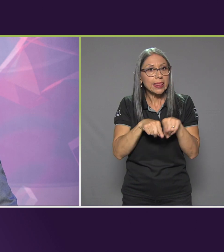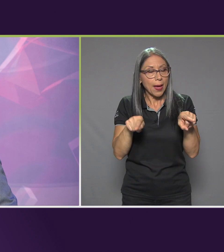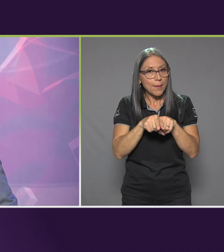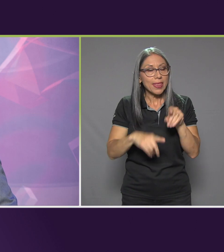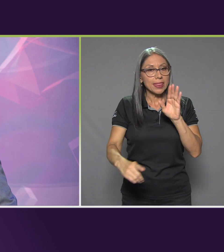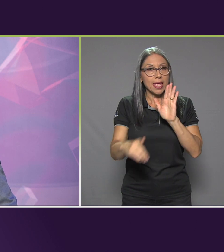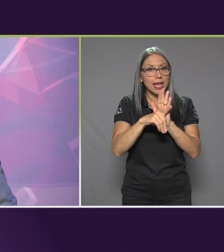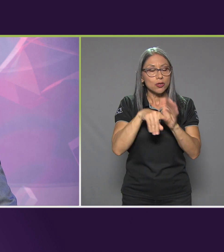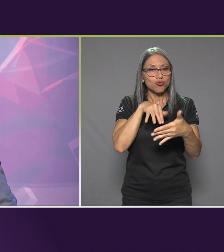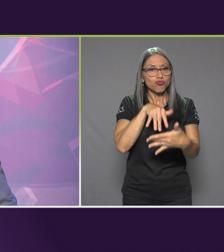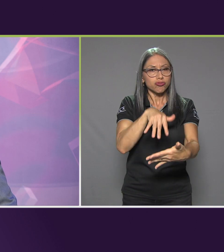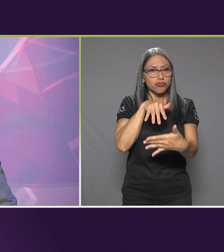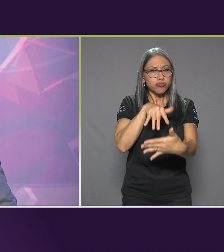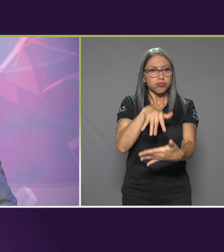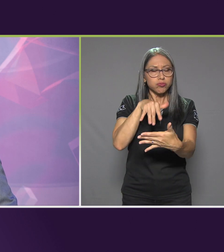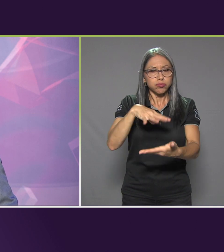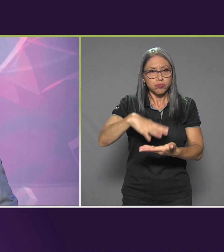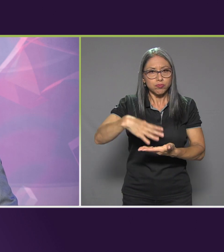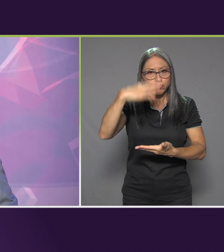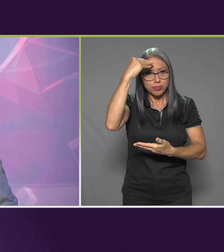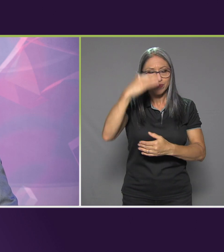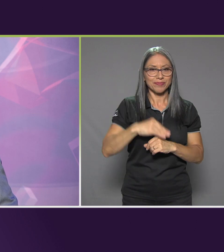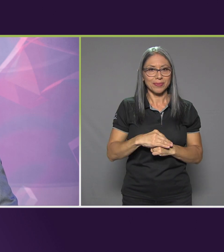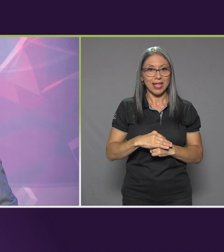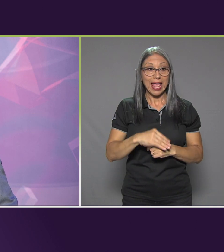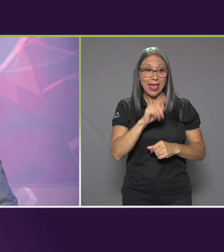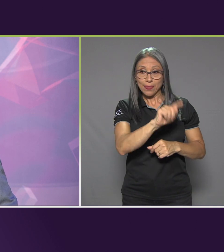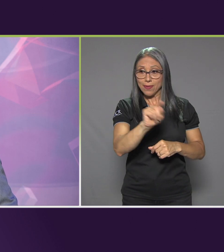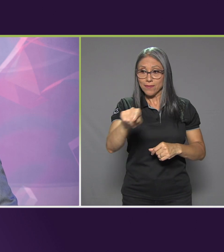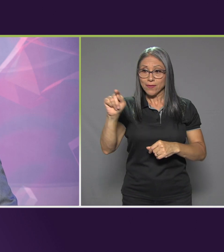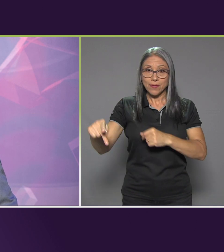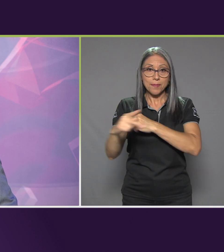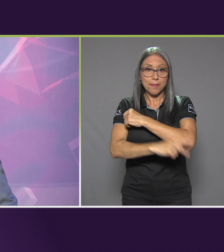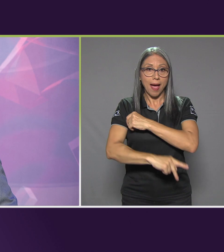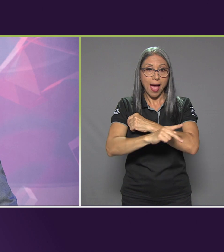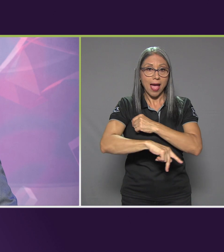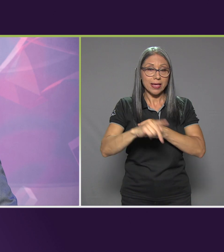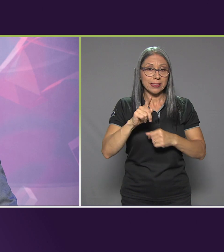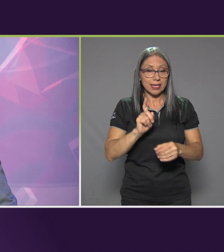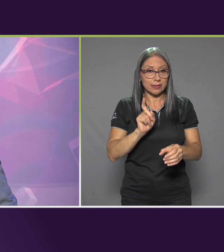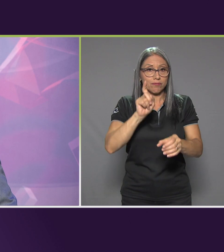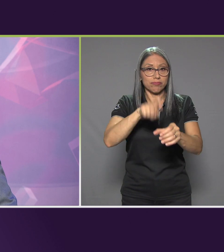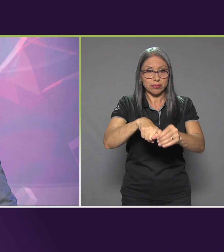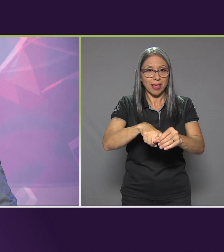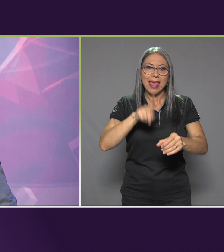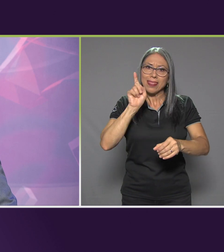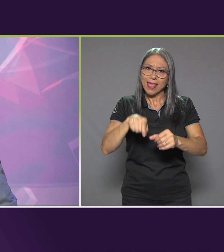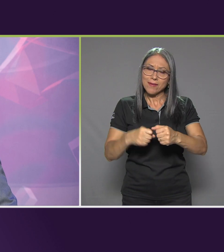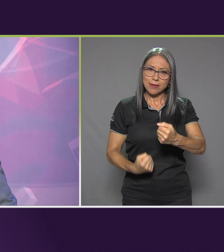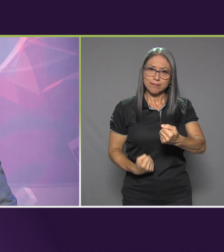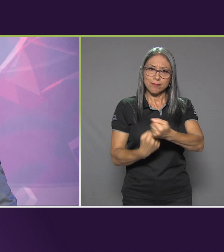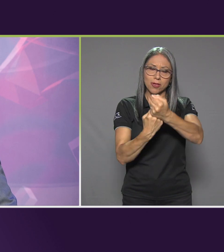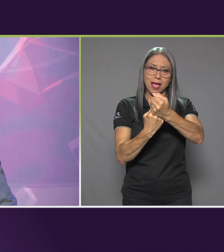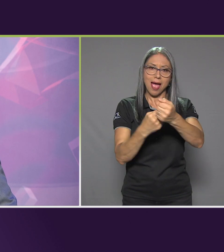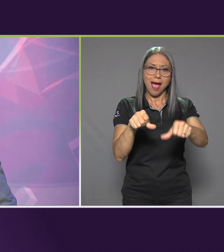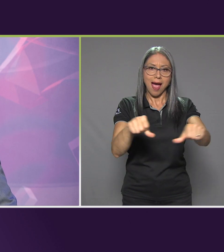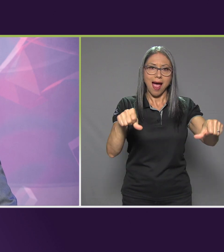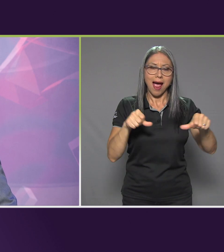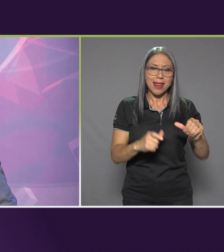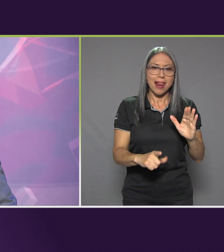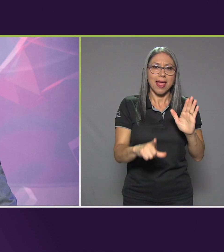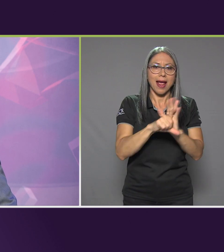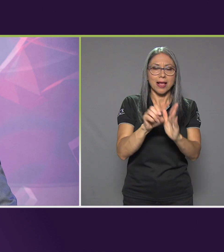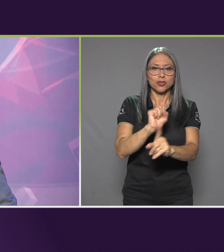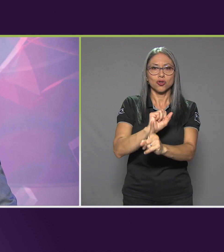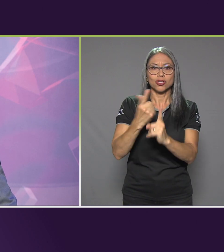estudiar y a educarse, ¿verdad? Y que para ello los estados deben dar todo el apoyo en la parte legal, en la parte